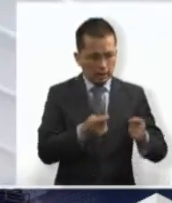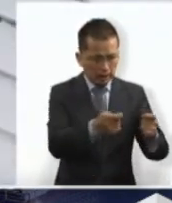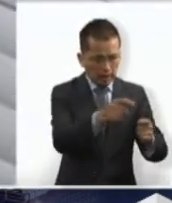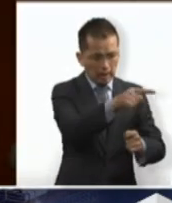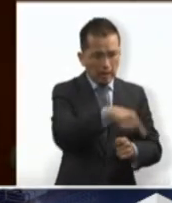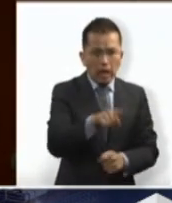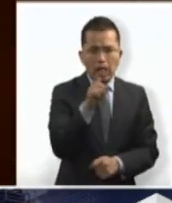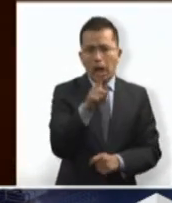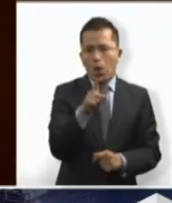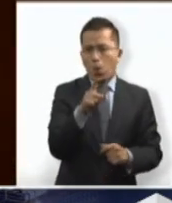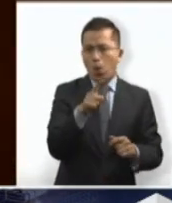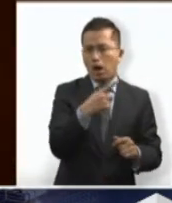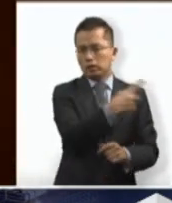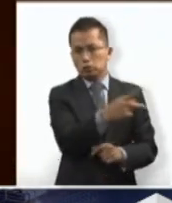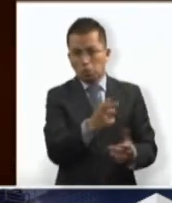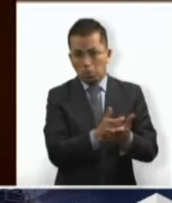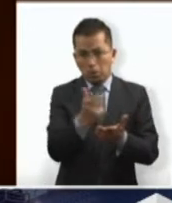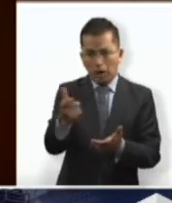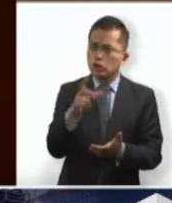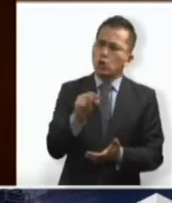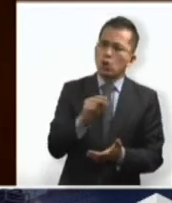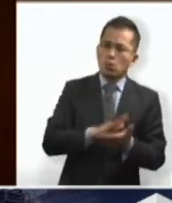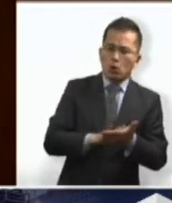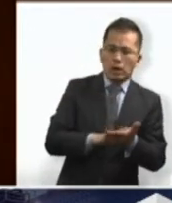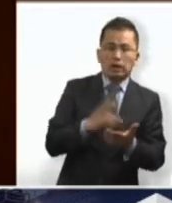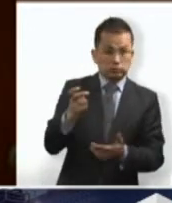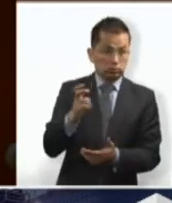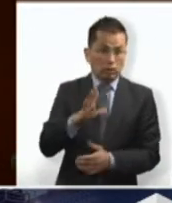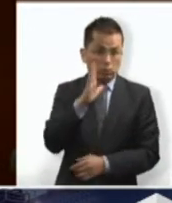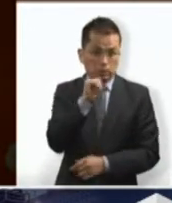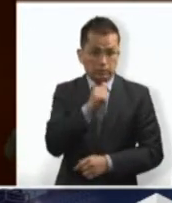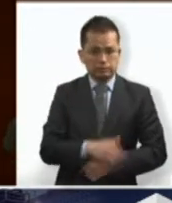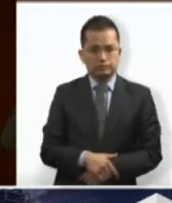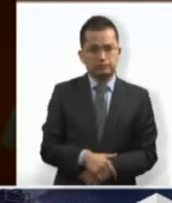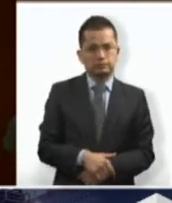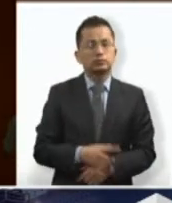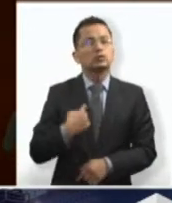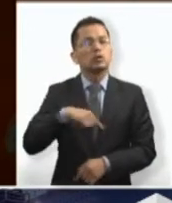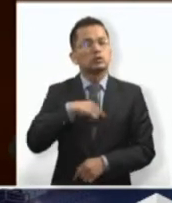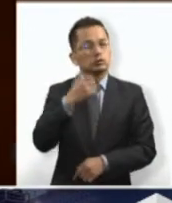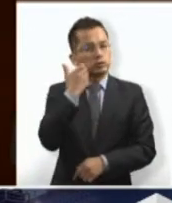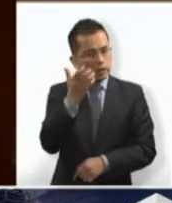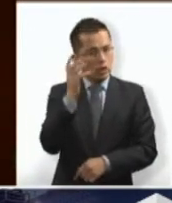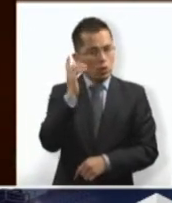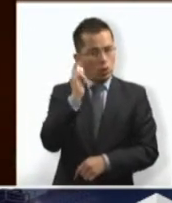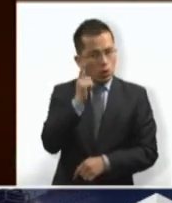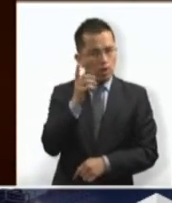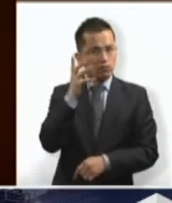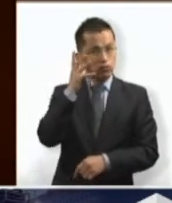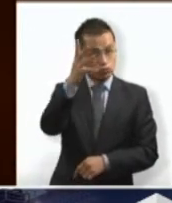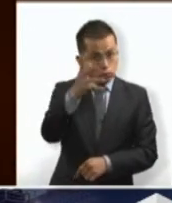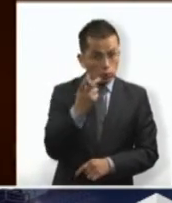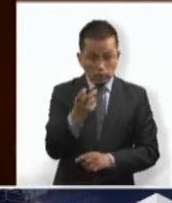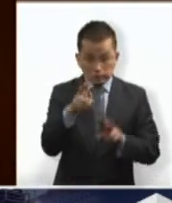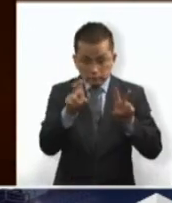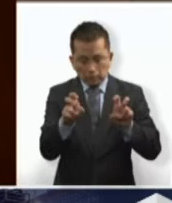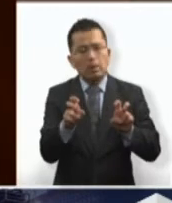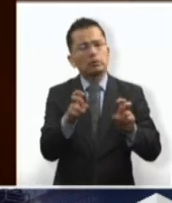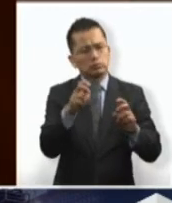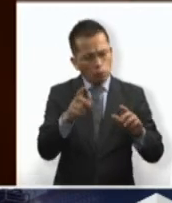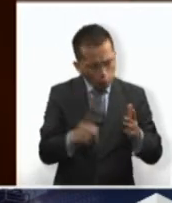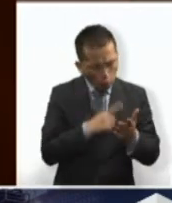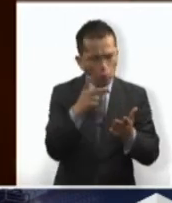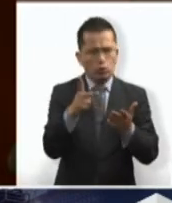vulnerables. Consideramos necesario que en el futuro este tema vuelva a ser discutido, ya que si bien la reforma atiende al principio